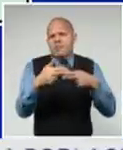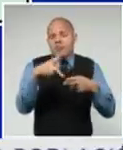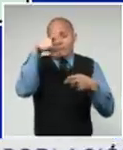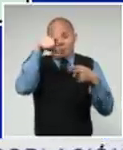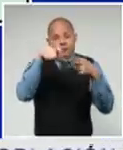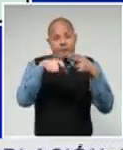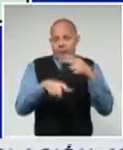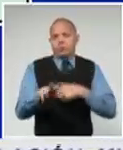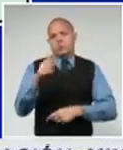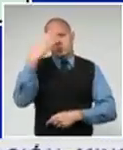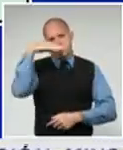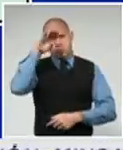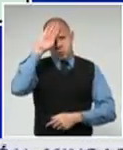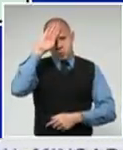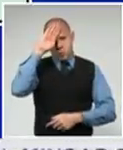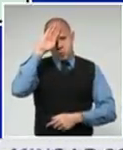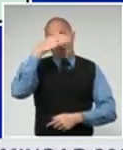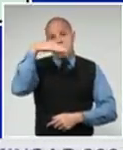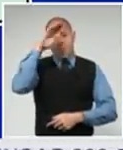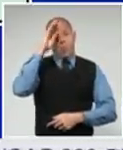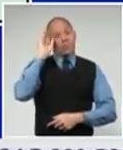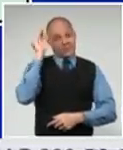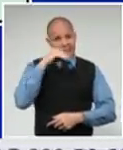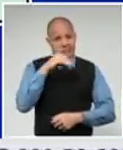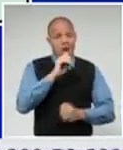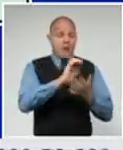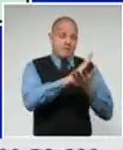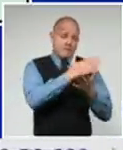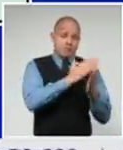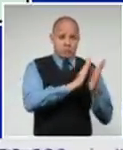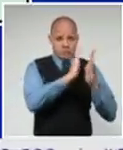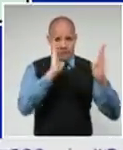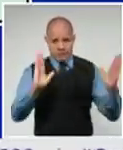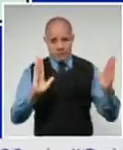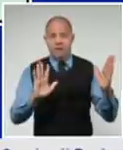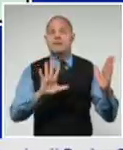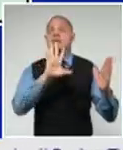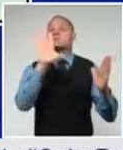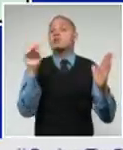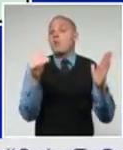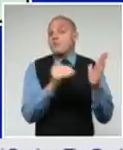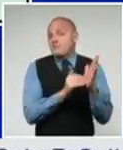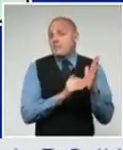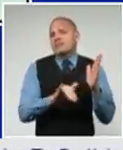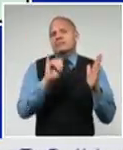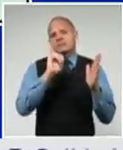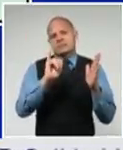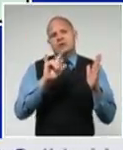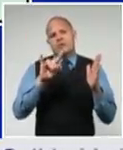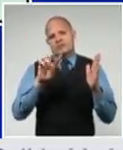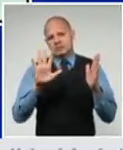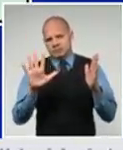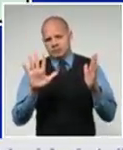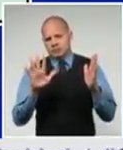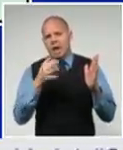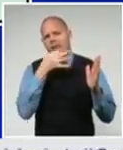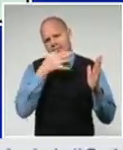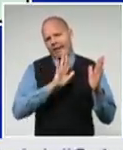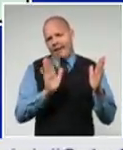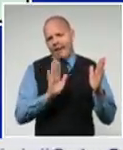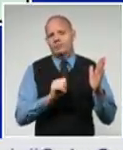con un número de 5.670 casos confirmados, como dijimos anteriormente, y una letalidad de